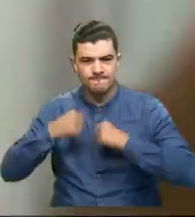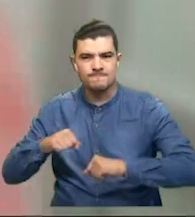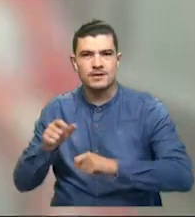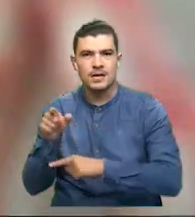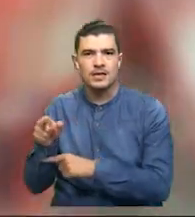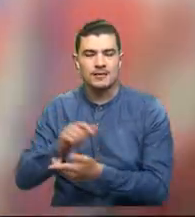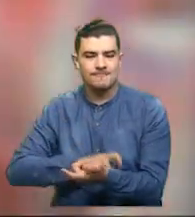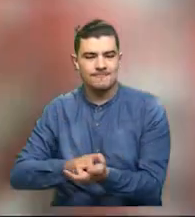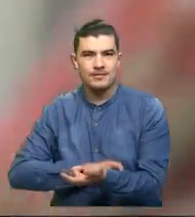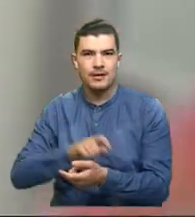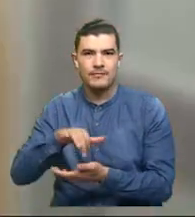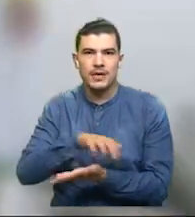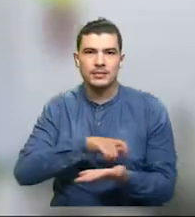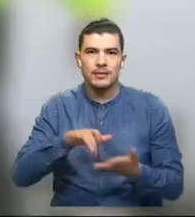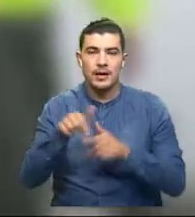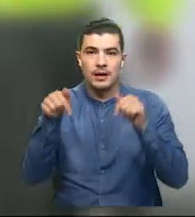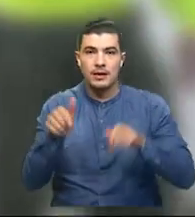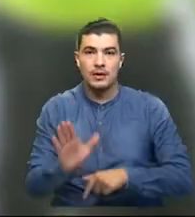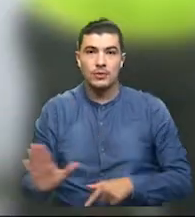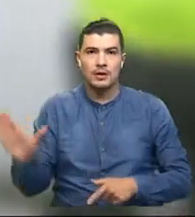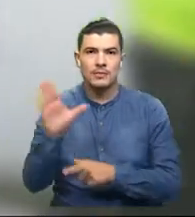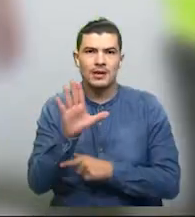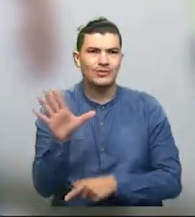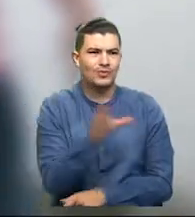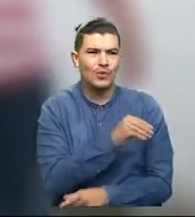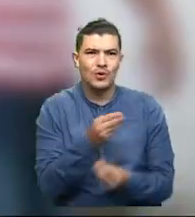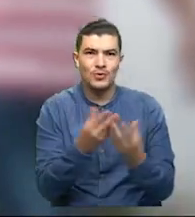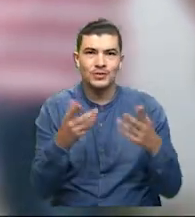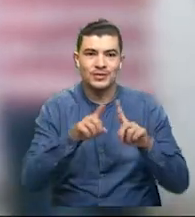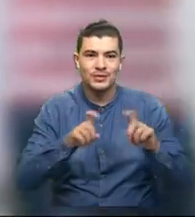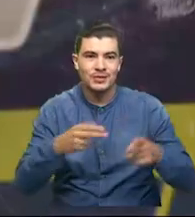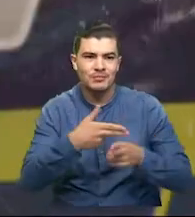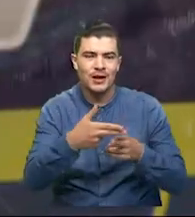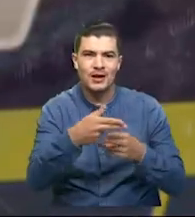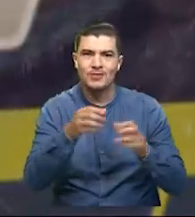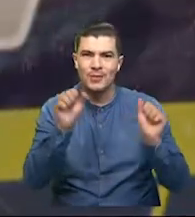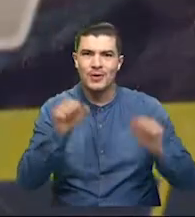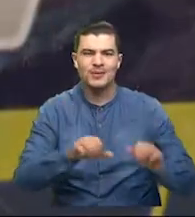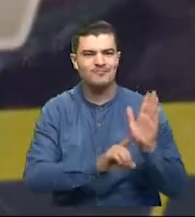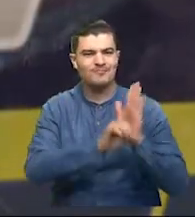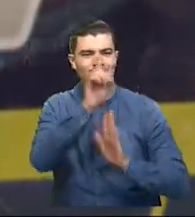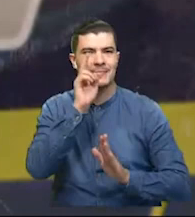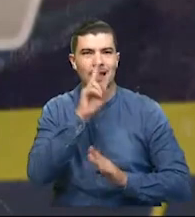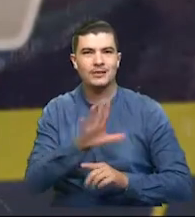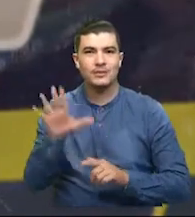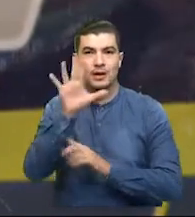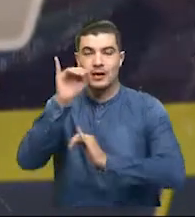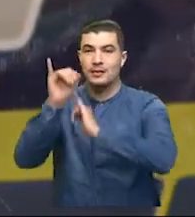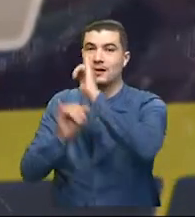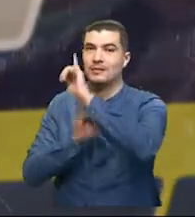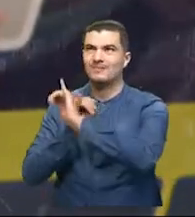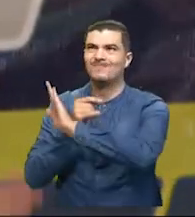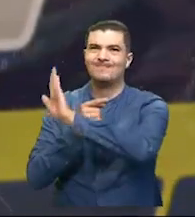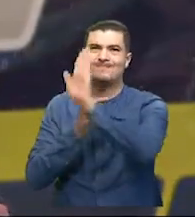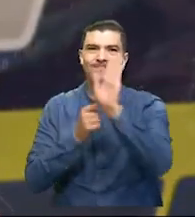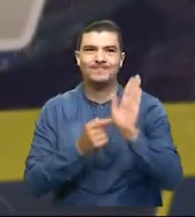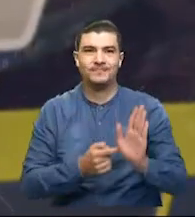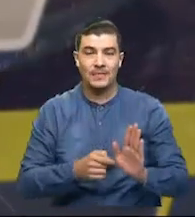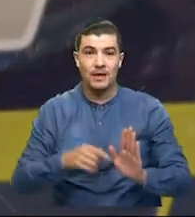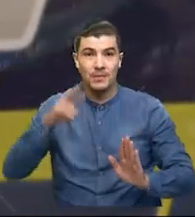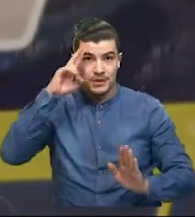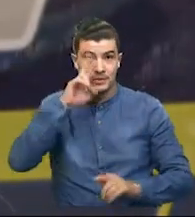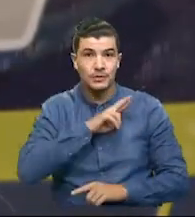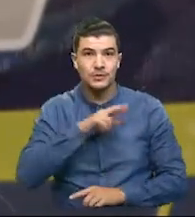la gente santandereana, es un departamento con todo por hacer y con todo el potencial para destacarse a nivel nacional e internacional. Vamos finalizando